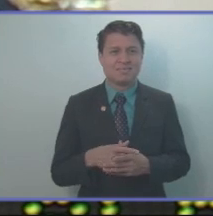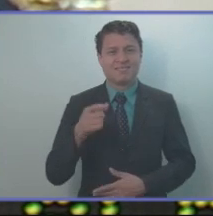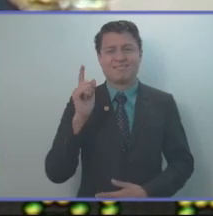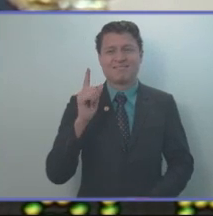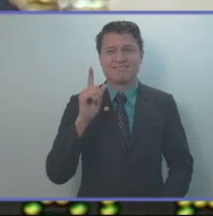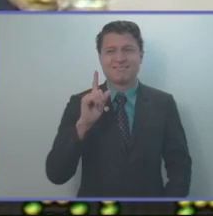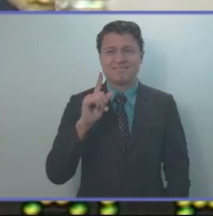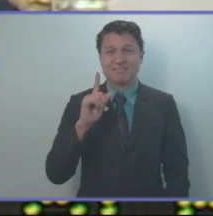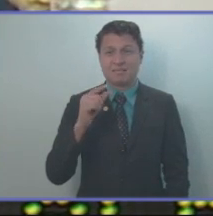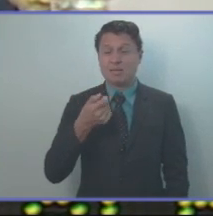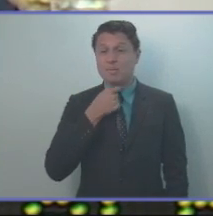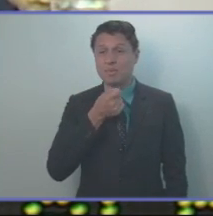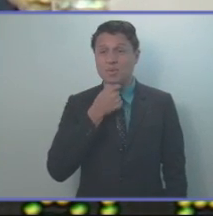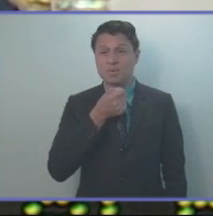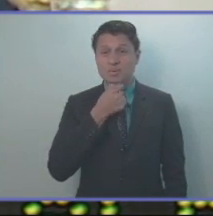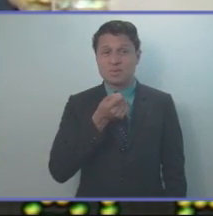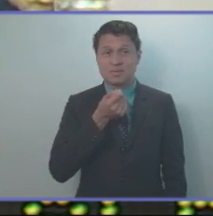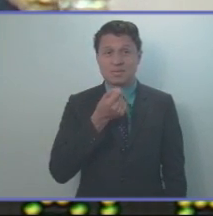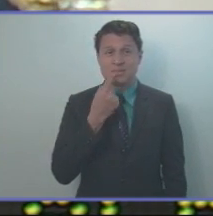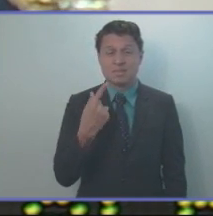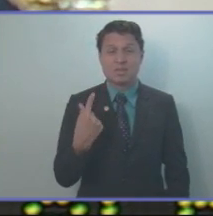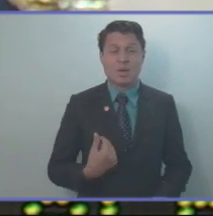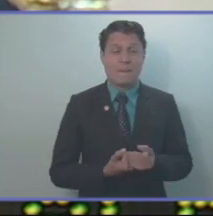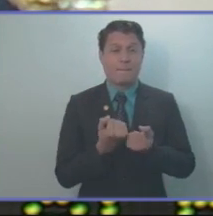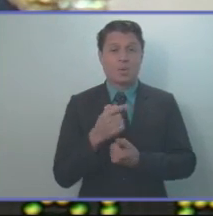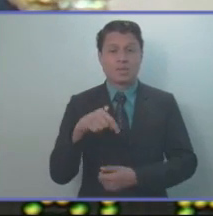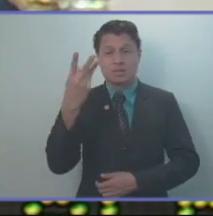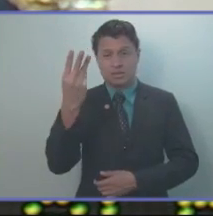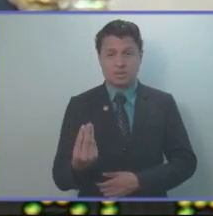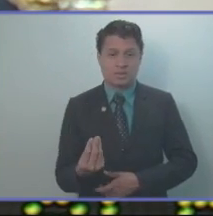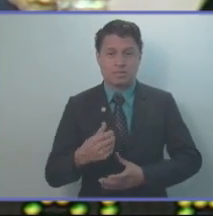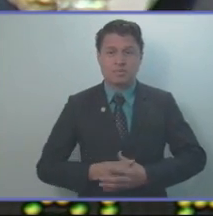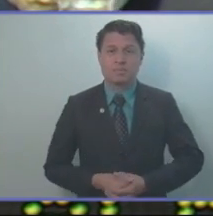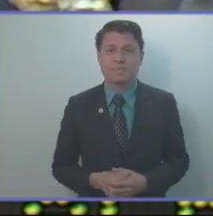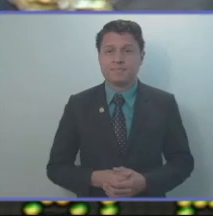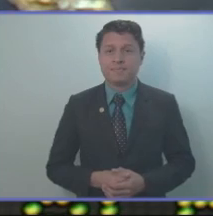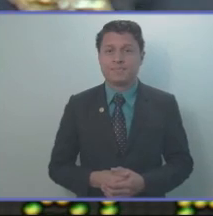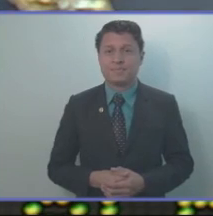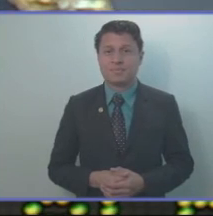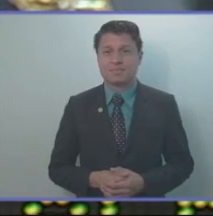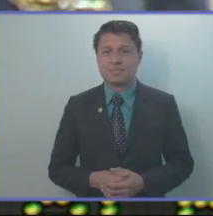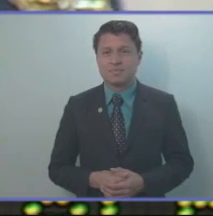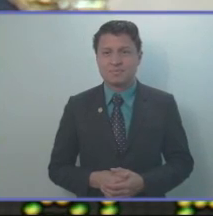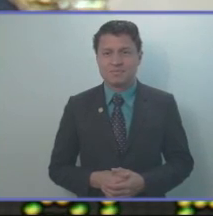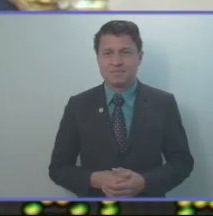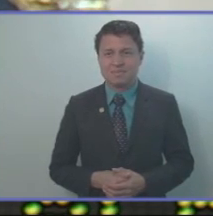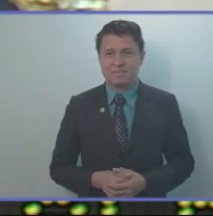periodistas que nos acompañan este día en la plenaria.